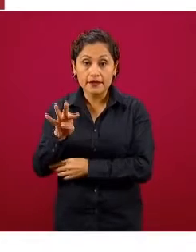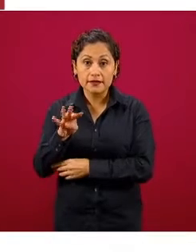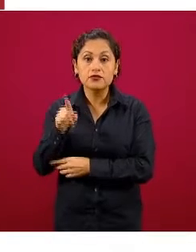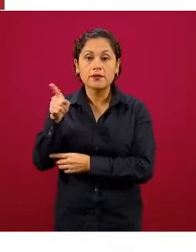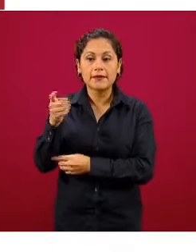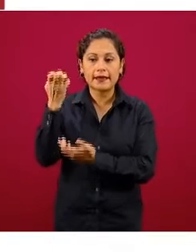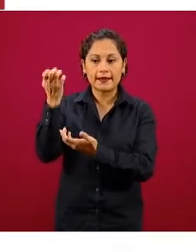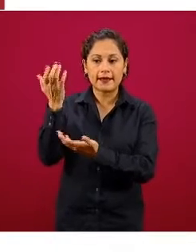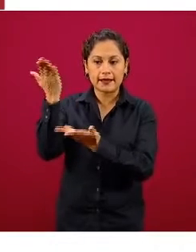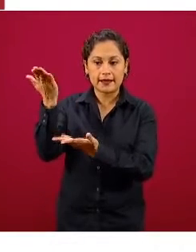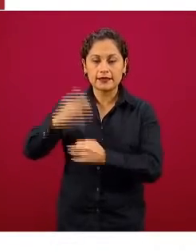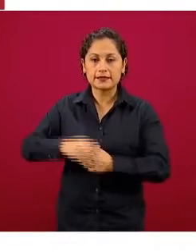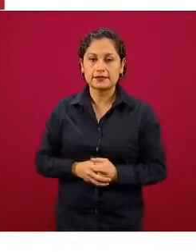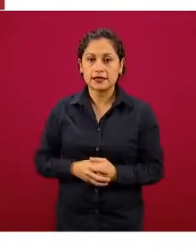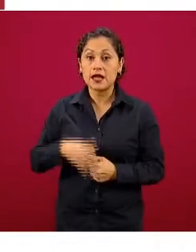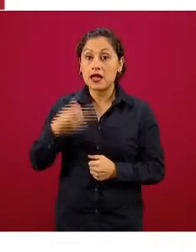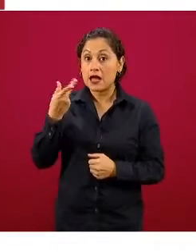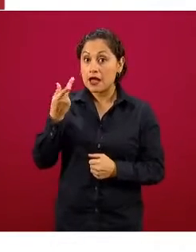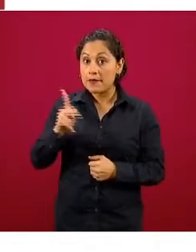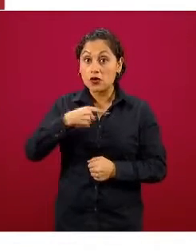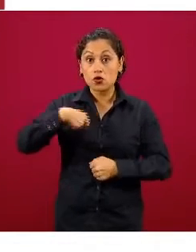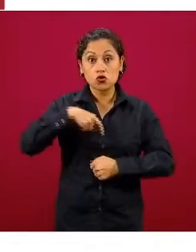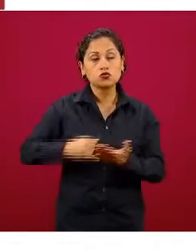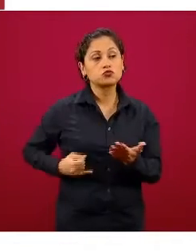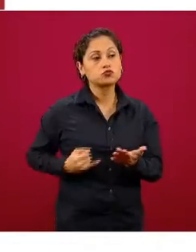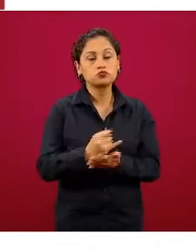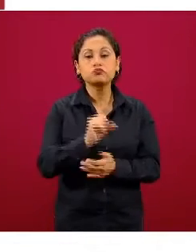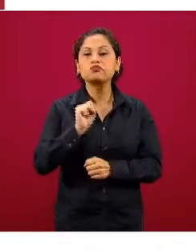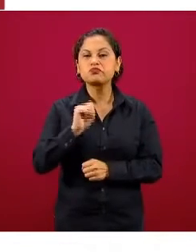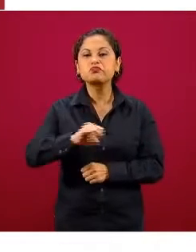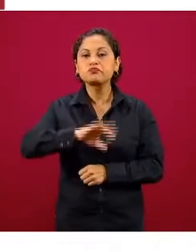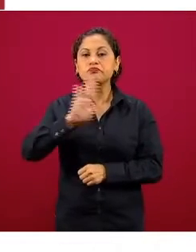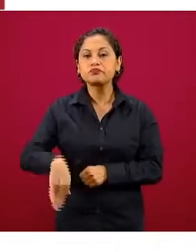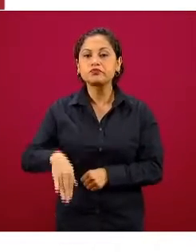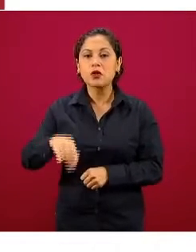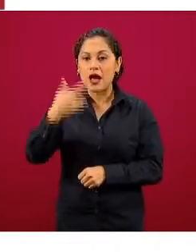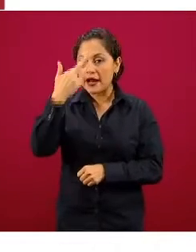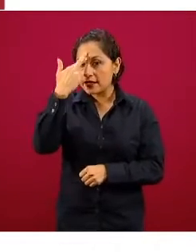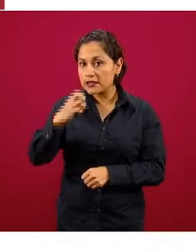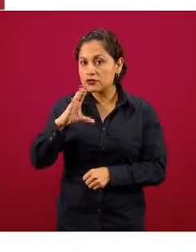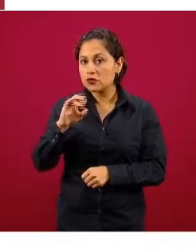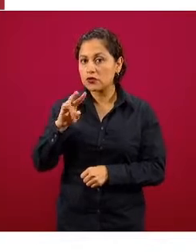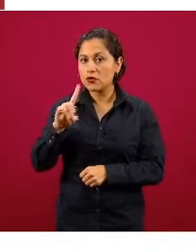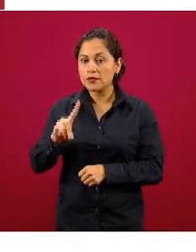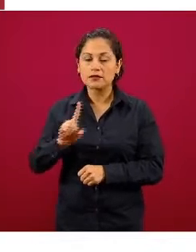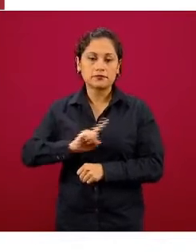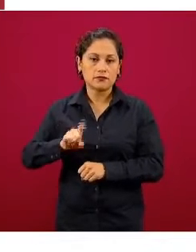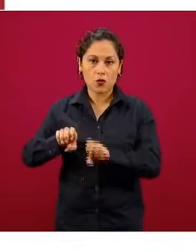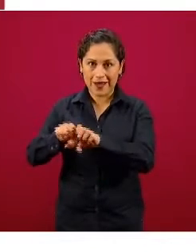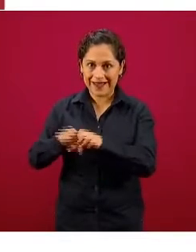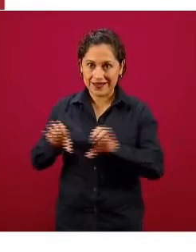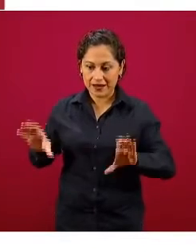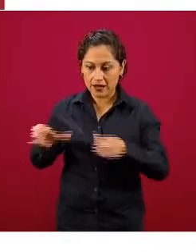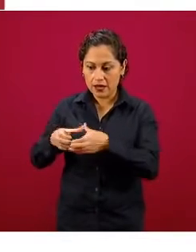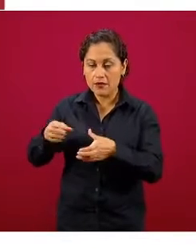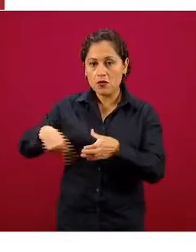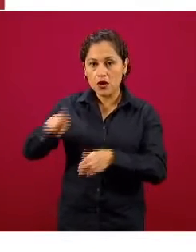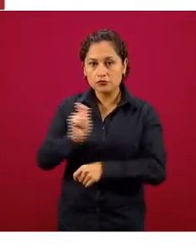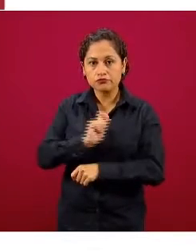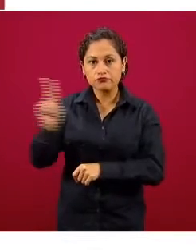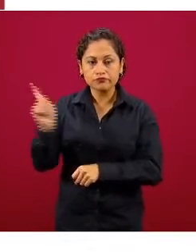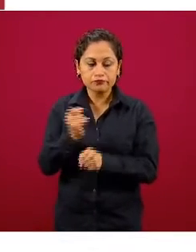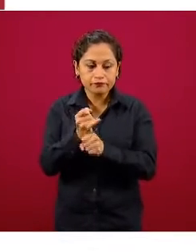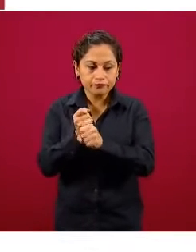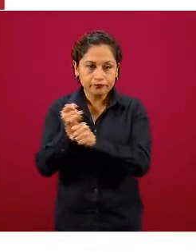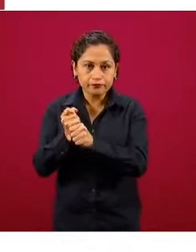por un comité técnico para saber si en efecto están asociadas a COVID o no. La idea es siempre transparentar la